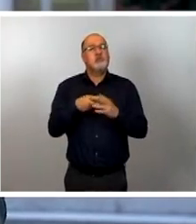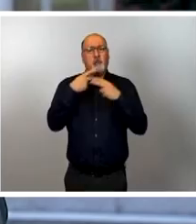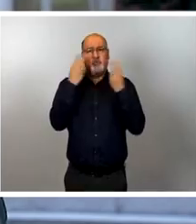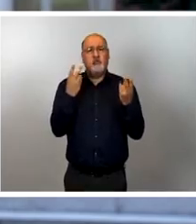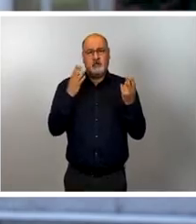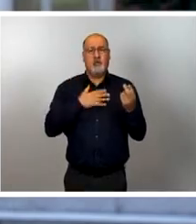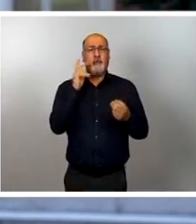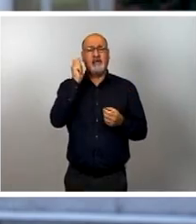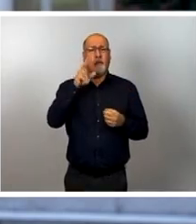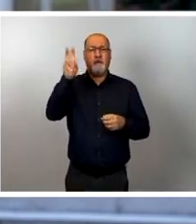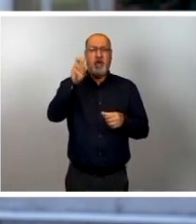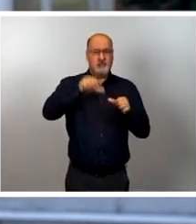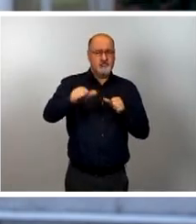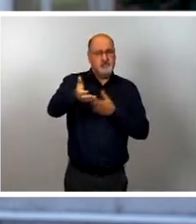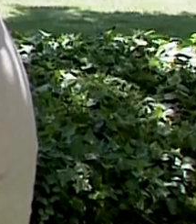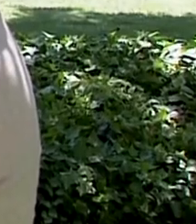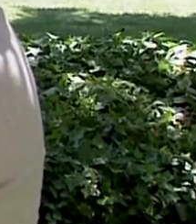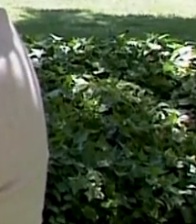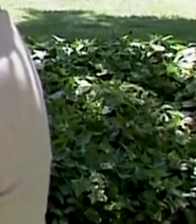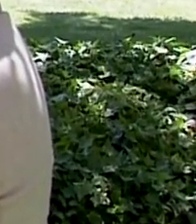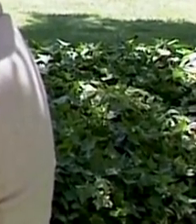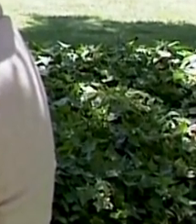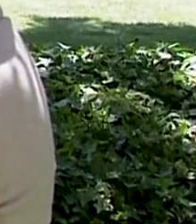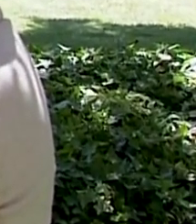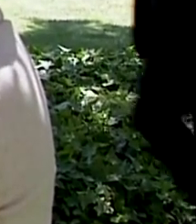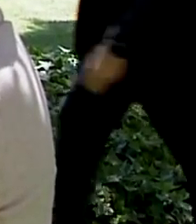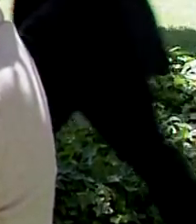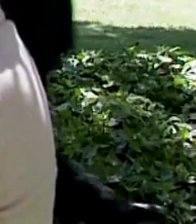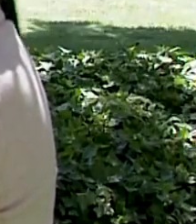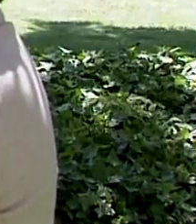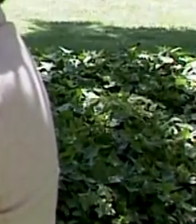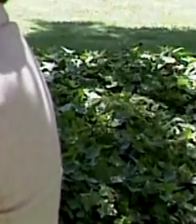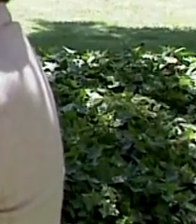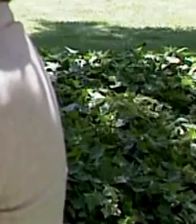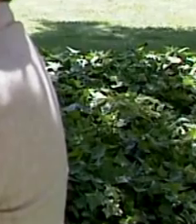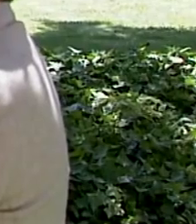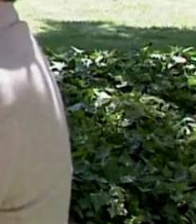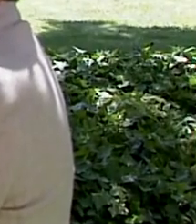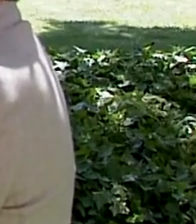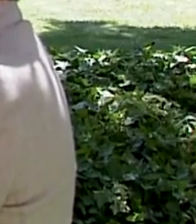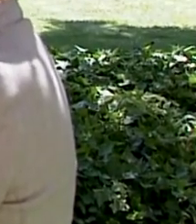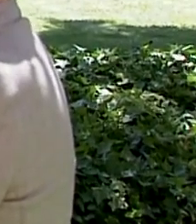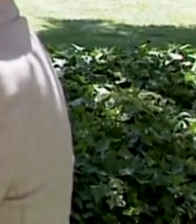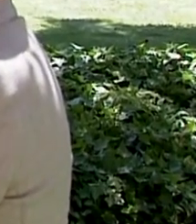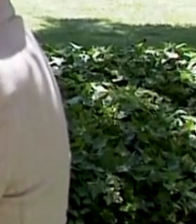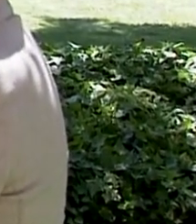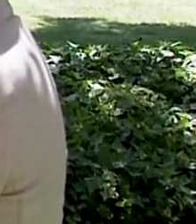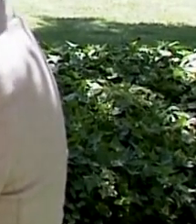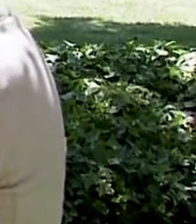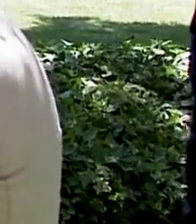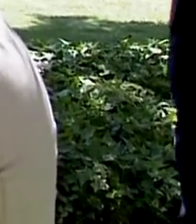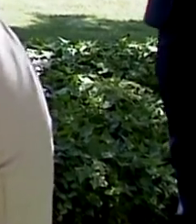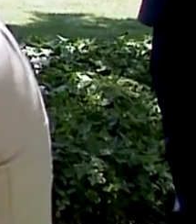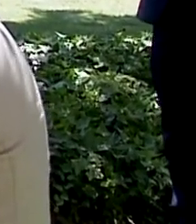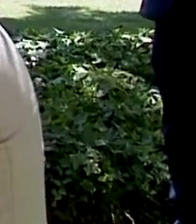totalmente sostenible y lo estamos demostrando esta reforma es la primera para ajustar la legislación española de pensiones a la